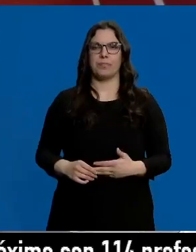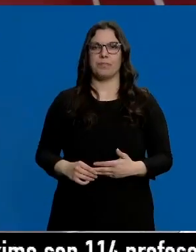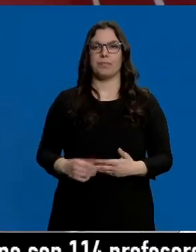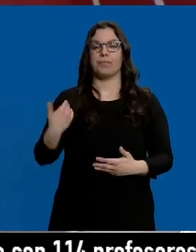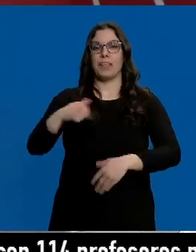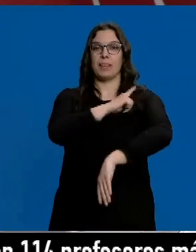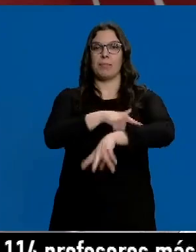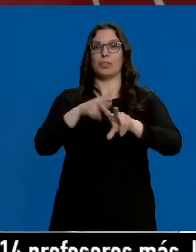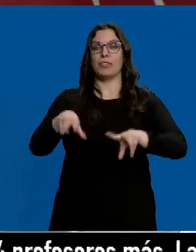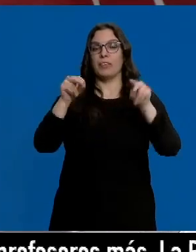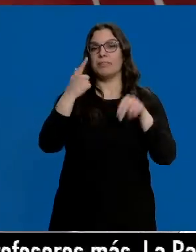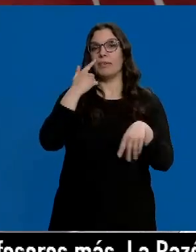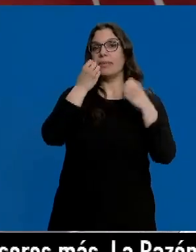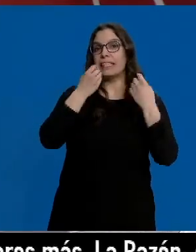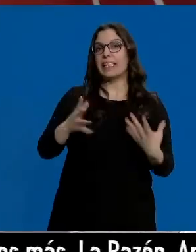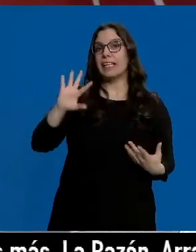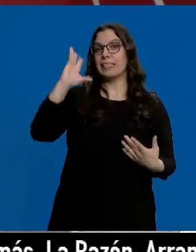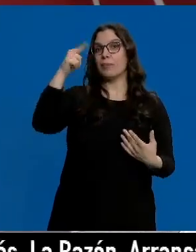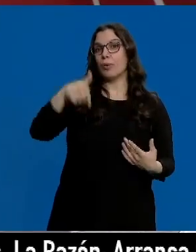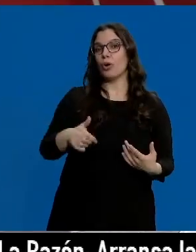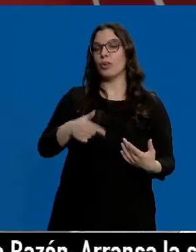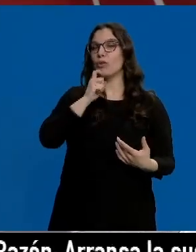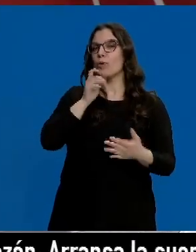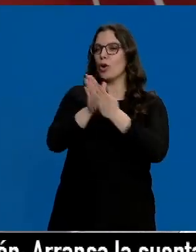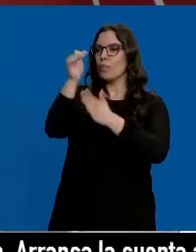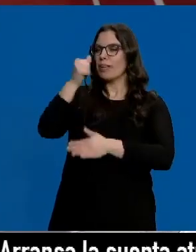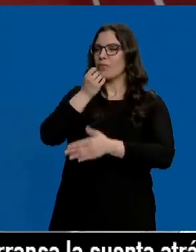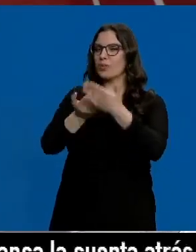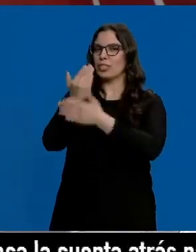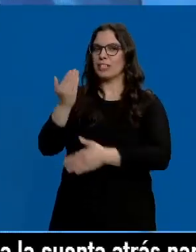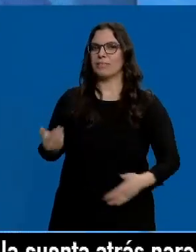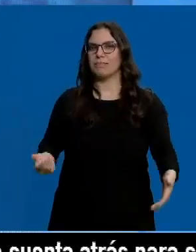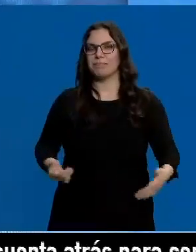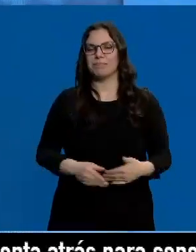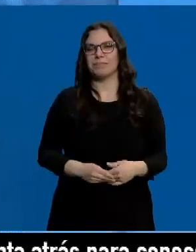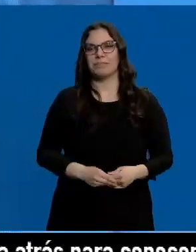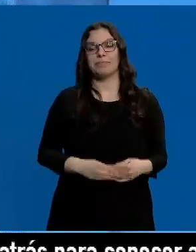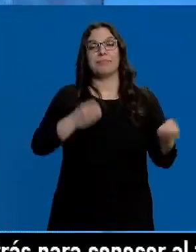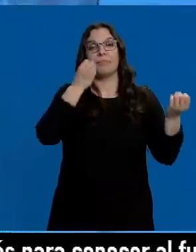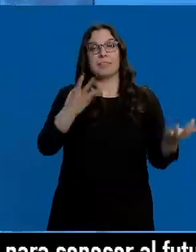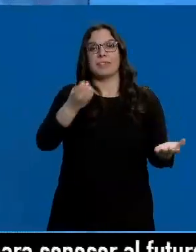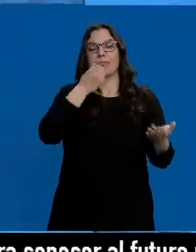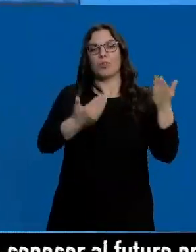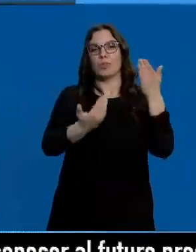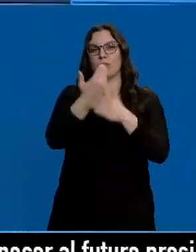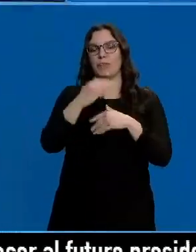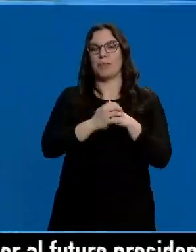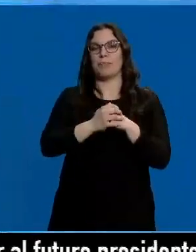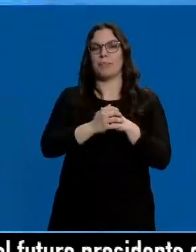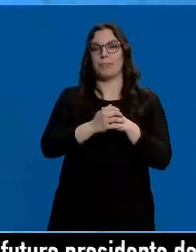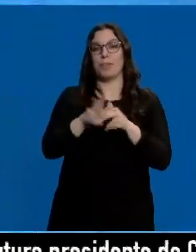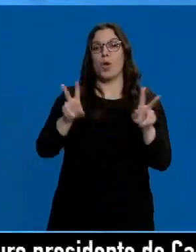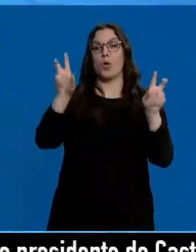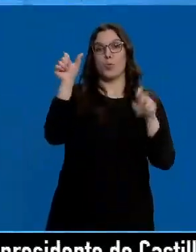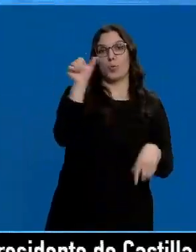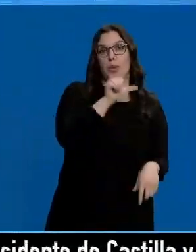Vamos a los deportes, vamos a ver ya cuál es la previsión del tiempo para hoy. Eduardo Avión, buenos días. ¿Qué tal? Muy buenos días. Comenzamos nueva